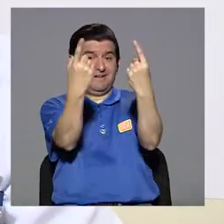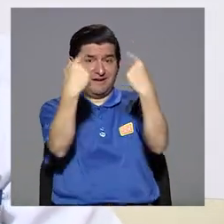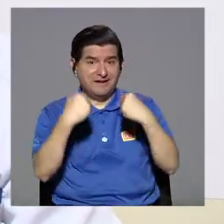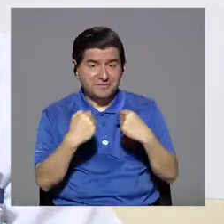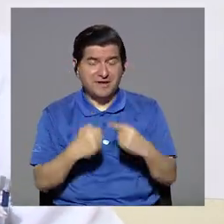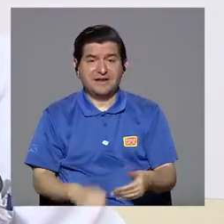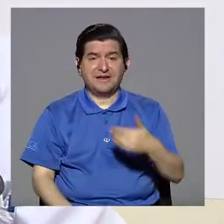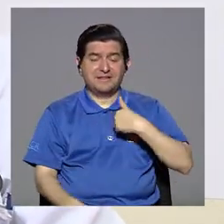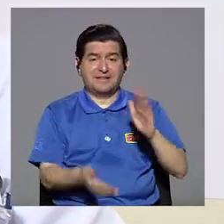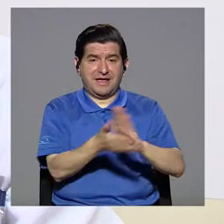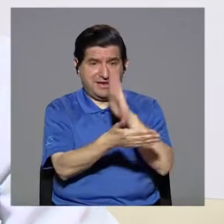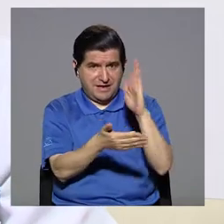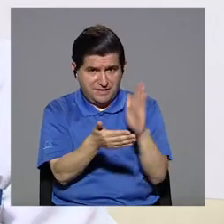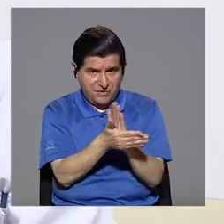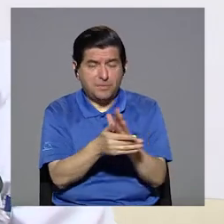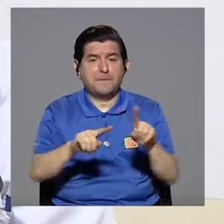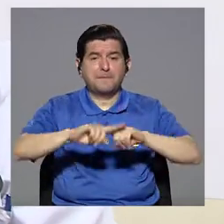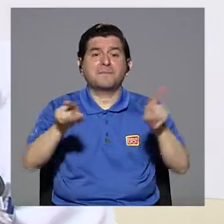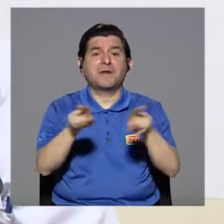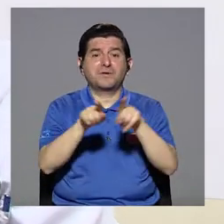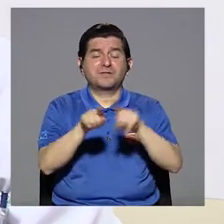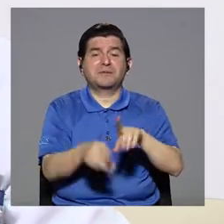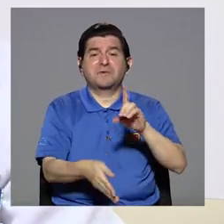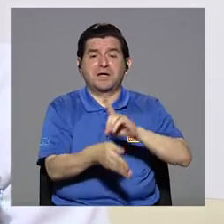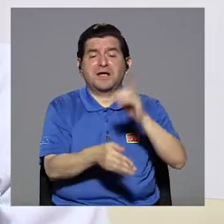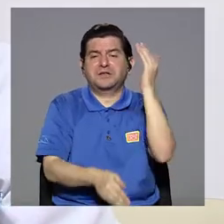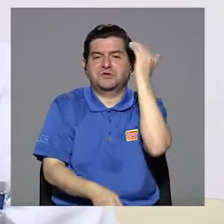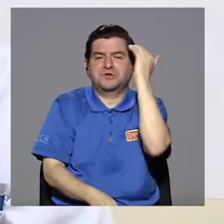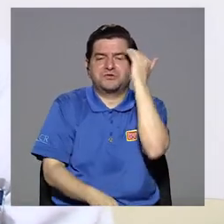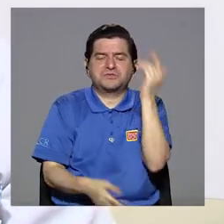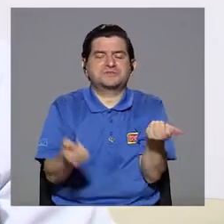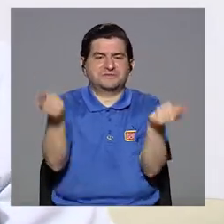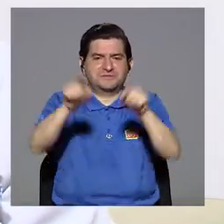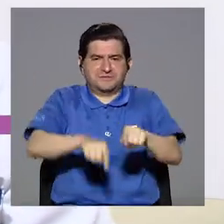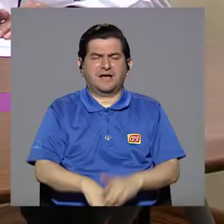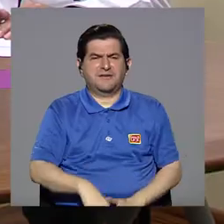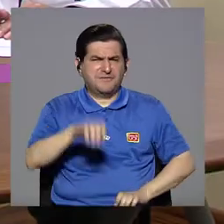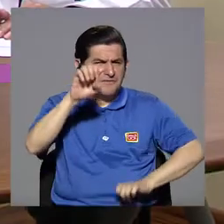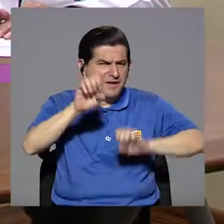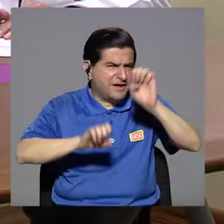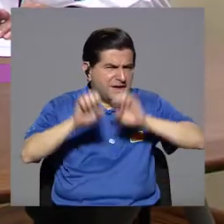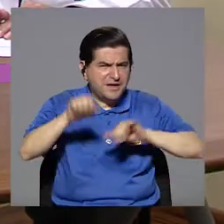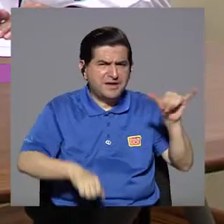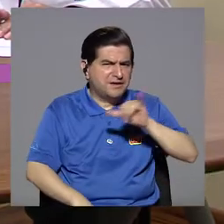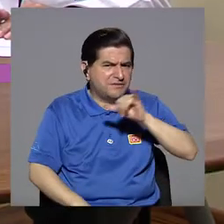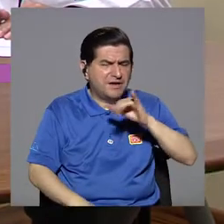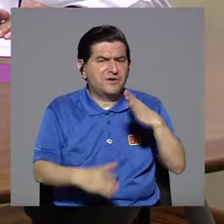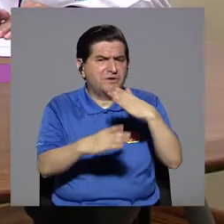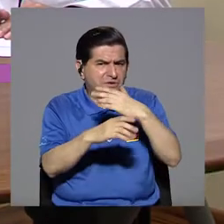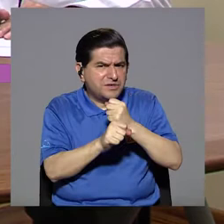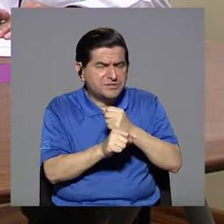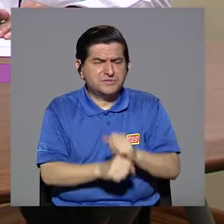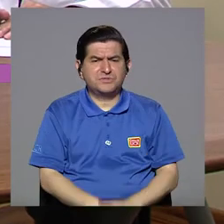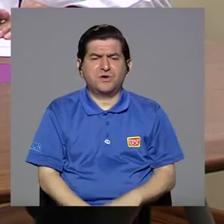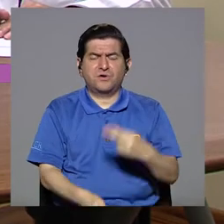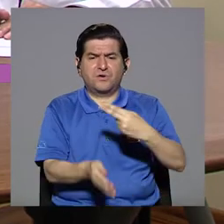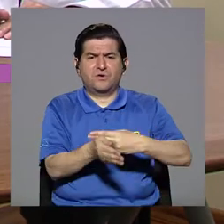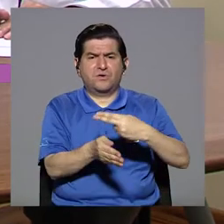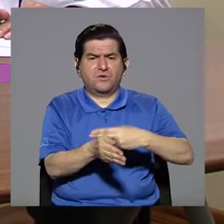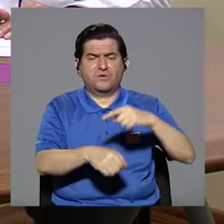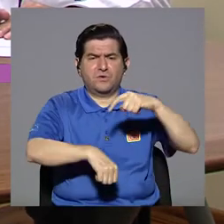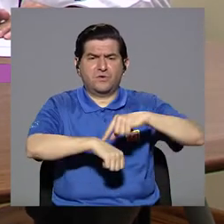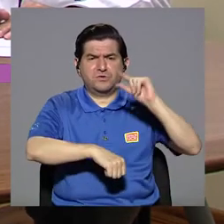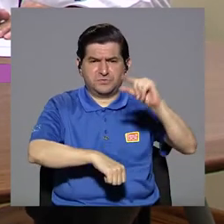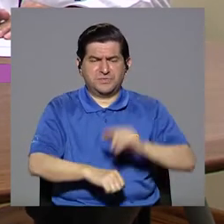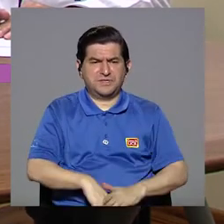cuando ella llega vienen con sus referencias pero a su vez es médico y al conocer desde hacen alguna valoración también digamos ante el